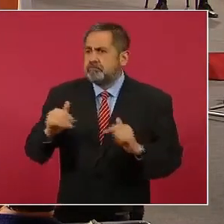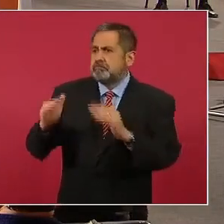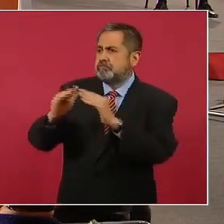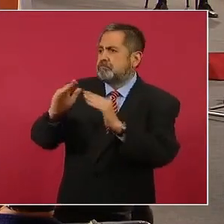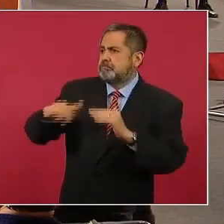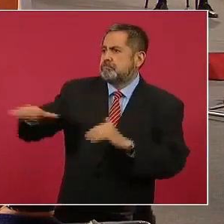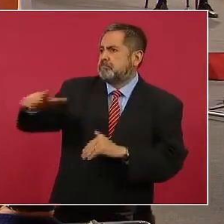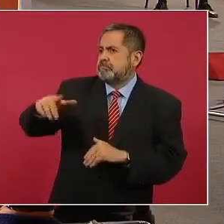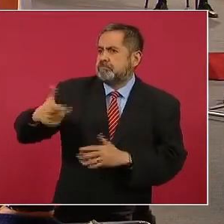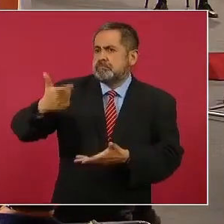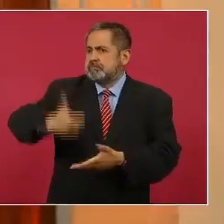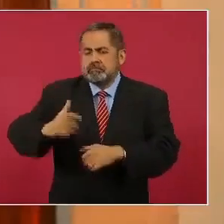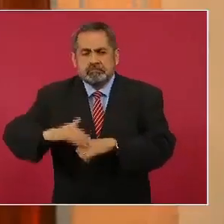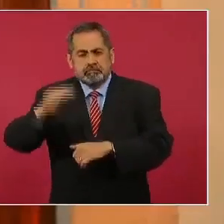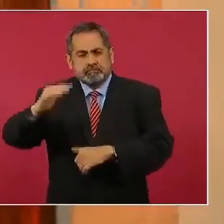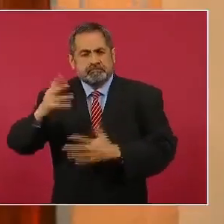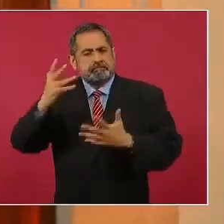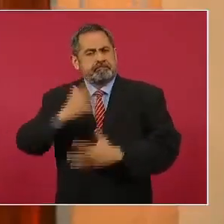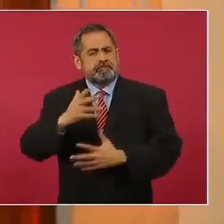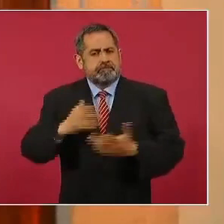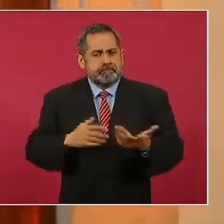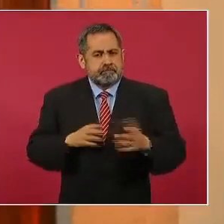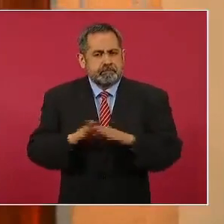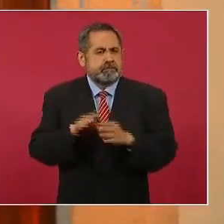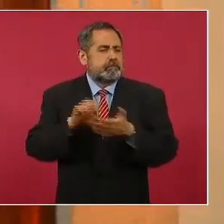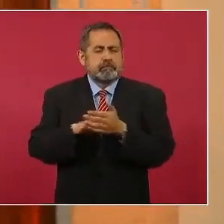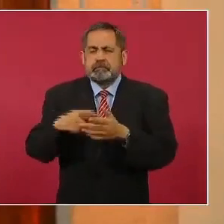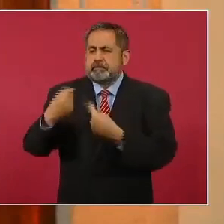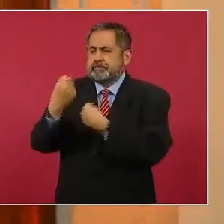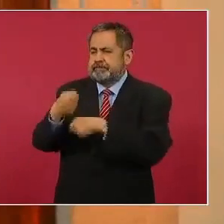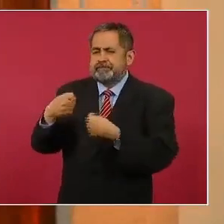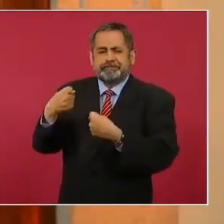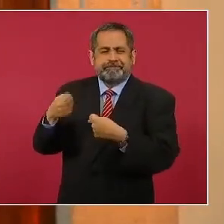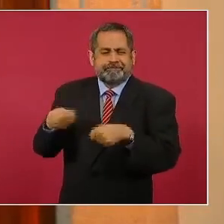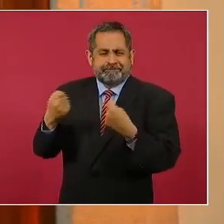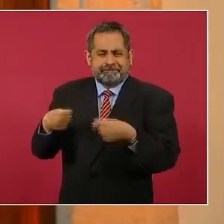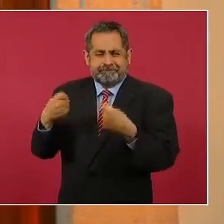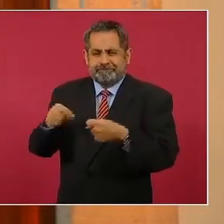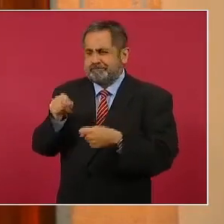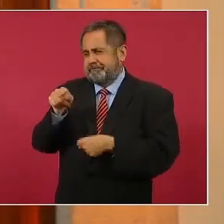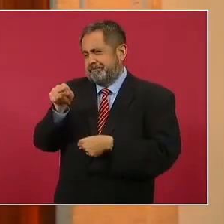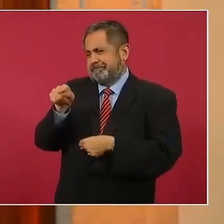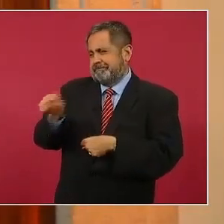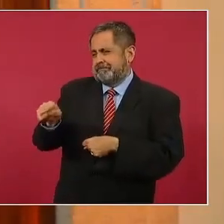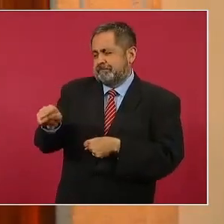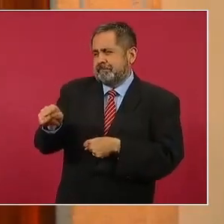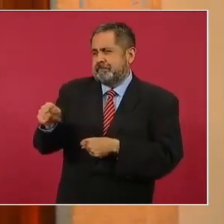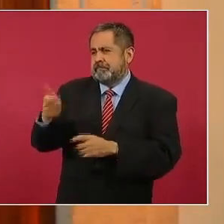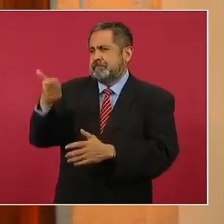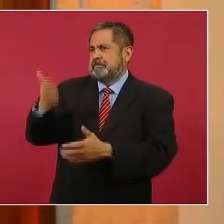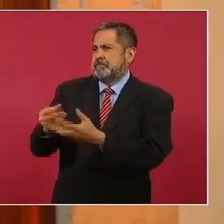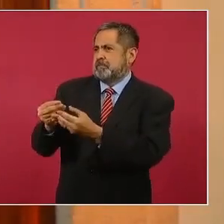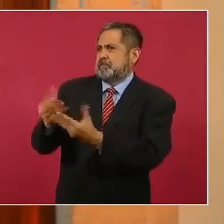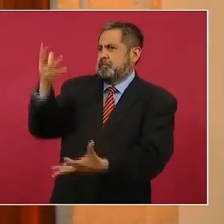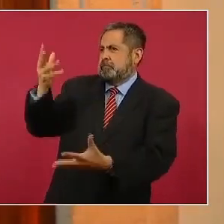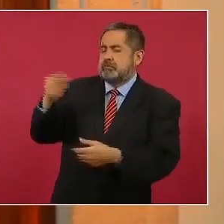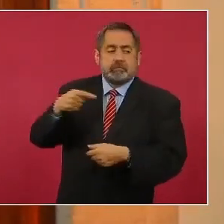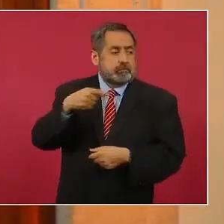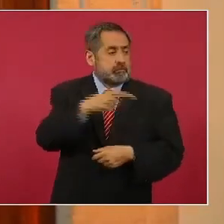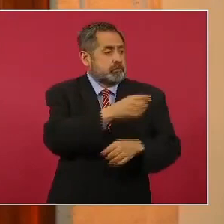mexicanos o que incluso una tiendita de abarrotes en el caso del OXXO. El OXXO